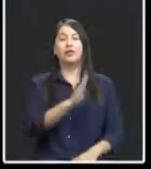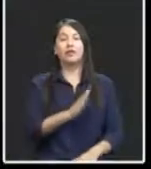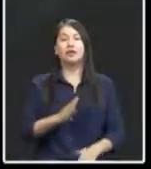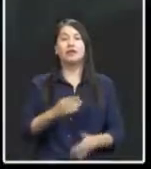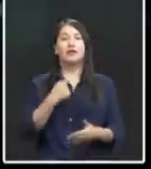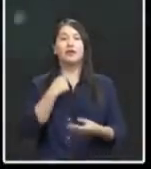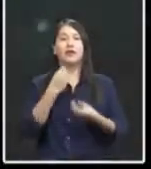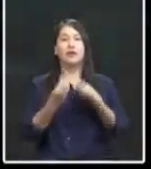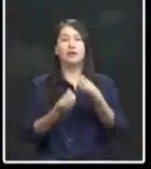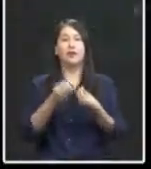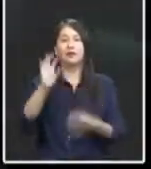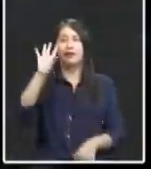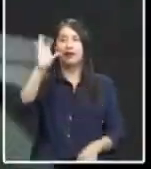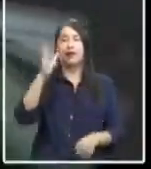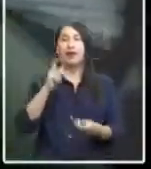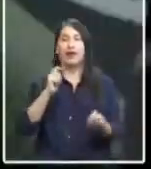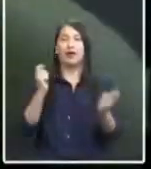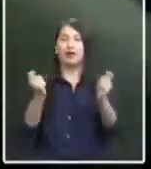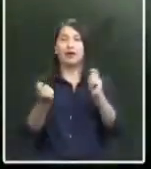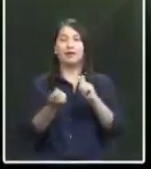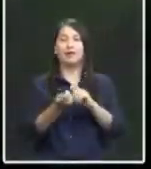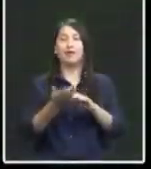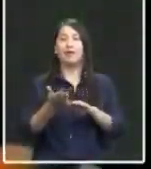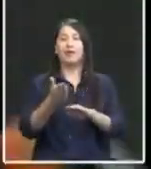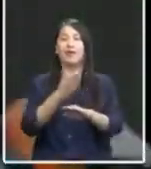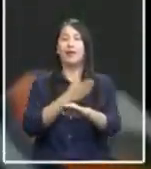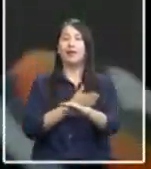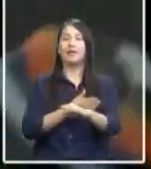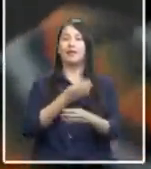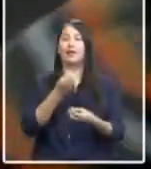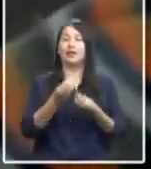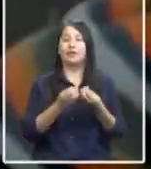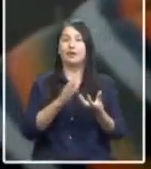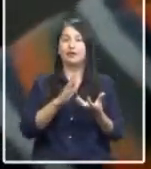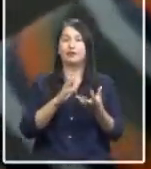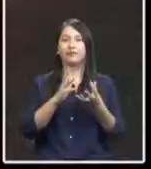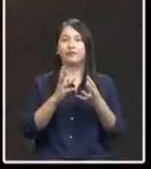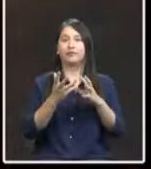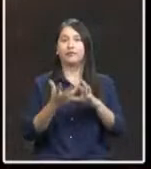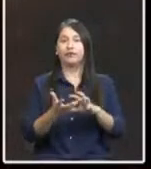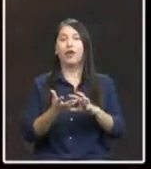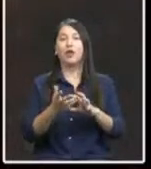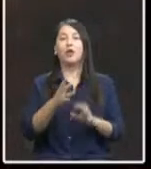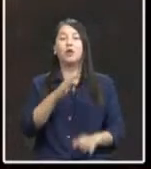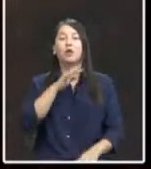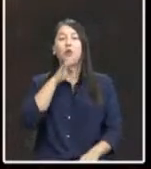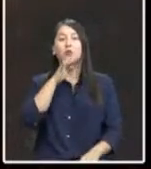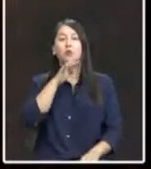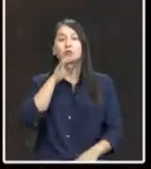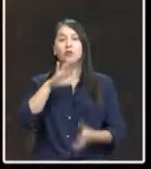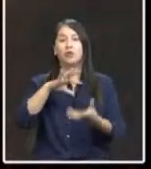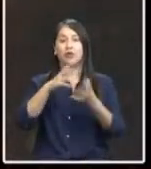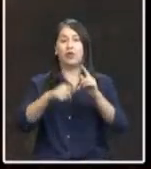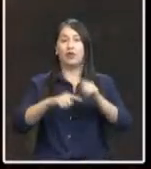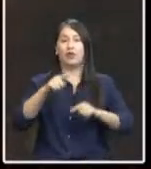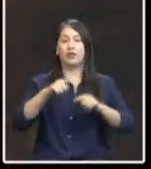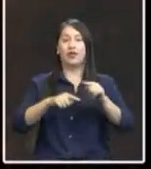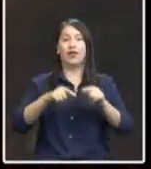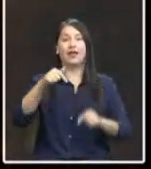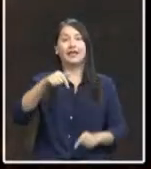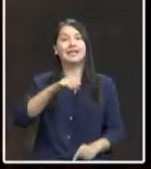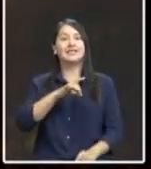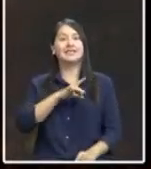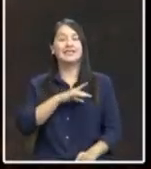qué pasa con el cambio climático, y antes de que ocurra un deterioro en cambio del uso de la tierra. O sea, Chile aquí tiene un laboratorio natural.